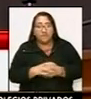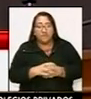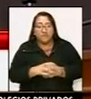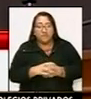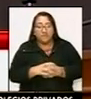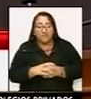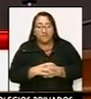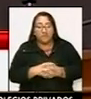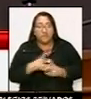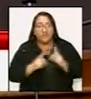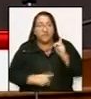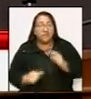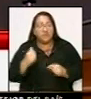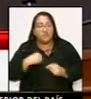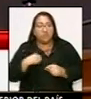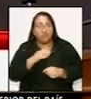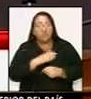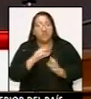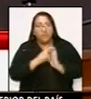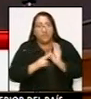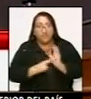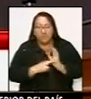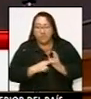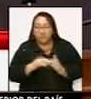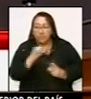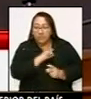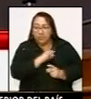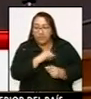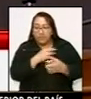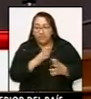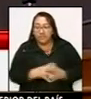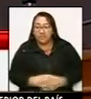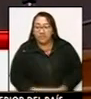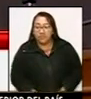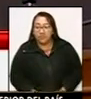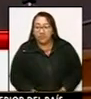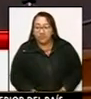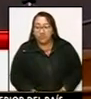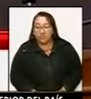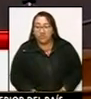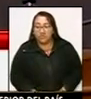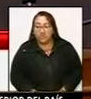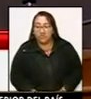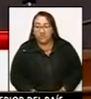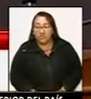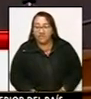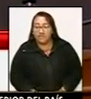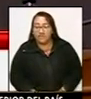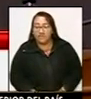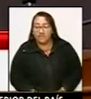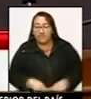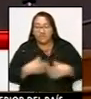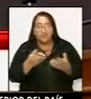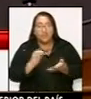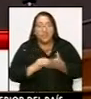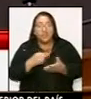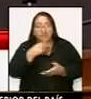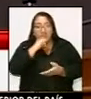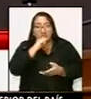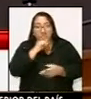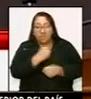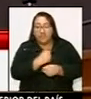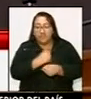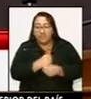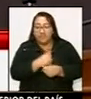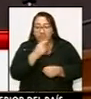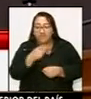aquellos municipios, gobiernos regionales o instituciones públicas que puedan designar más mujeres en el